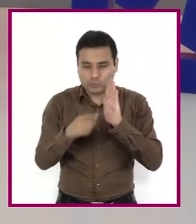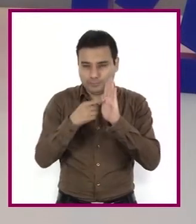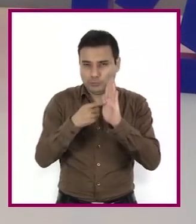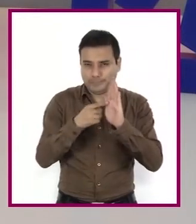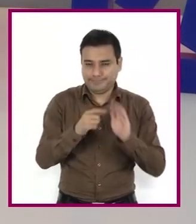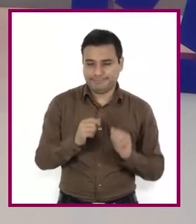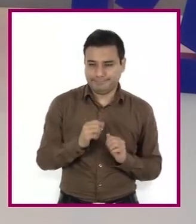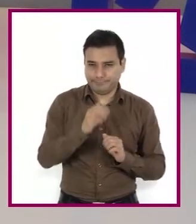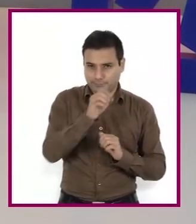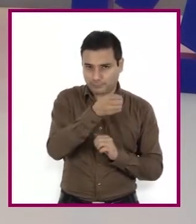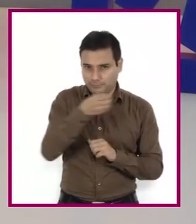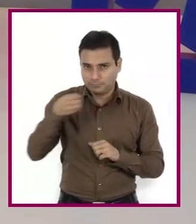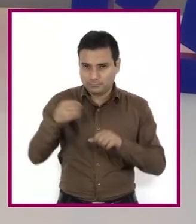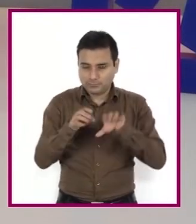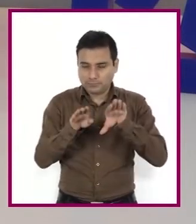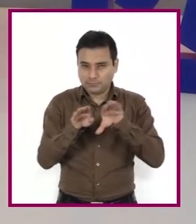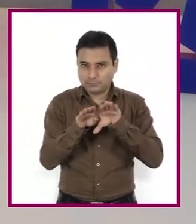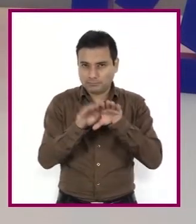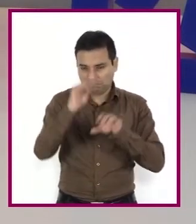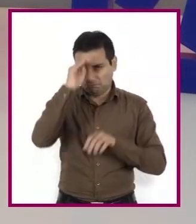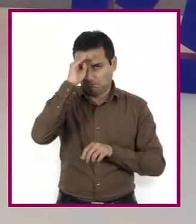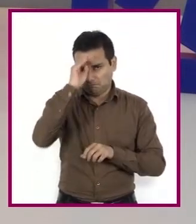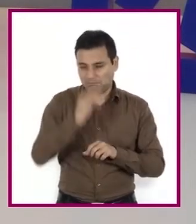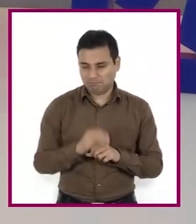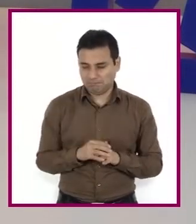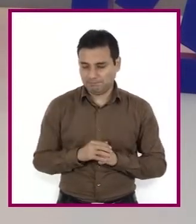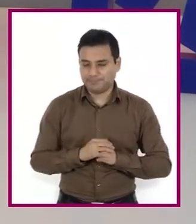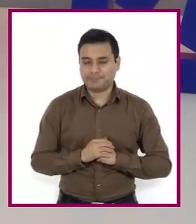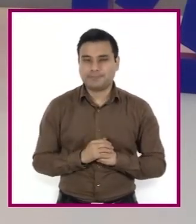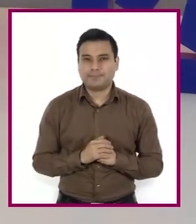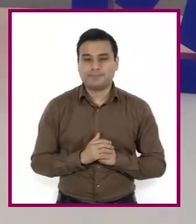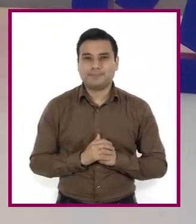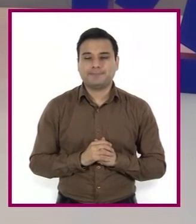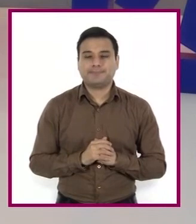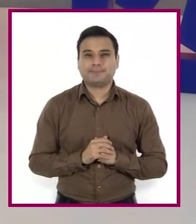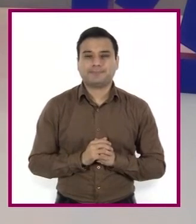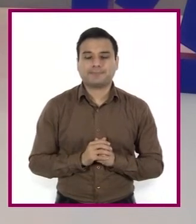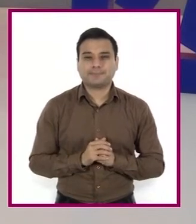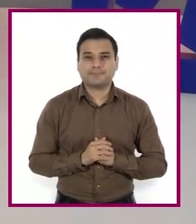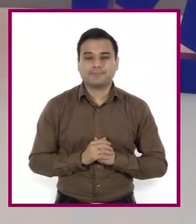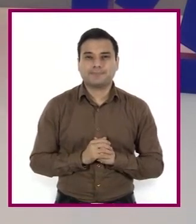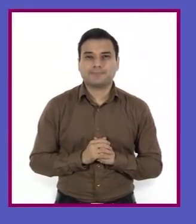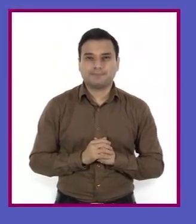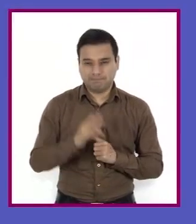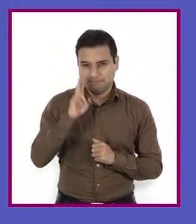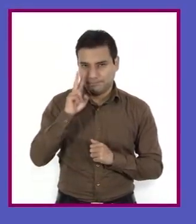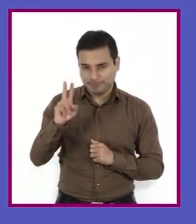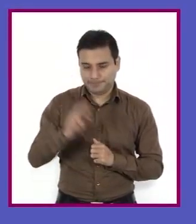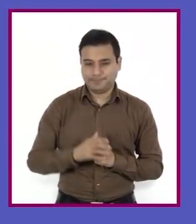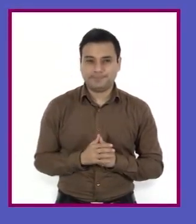progresión o repensar si desean resaltar algún aspecto en específico. Veamos.